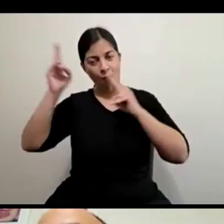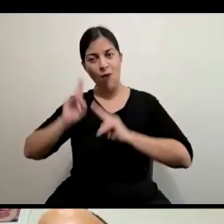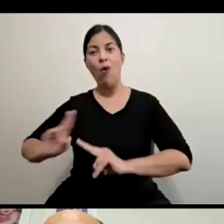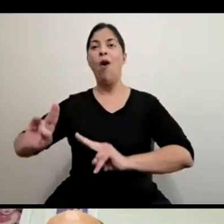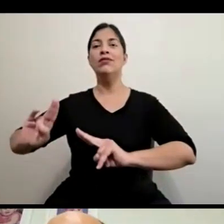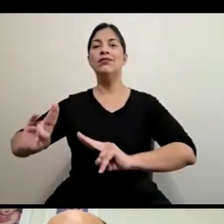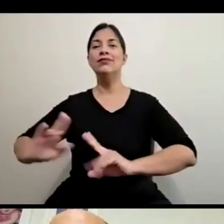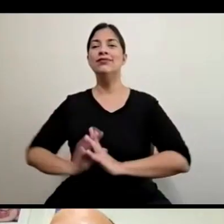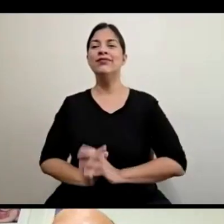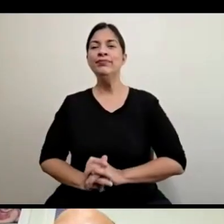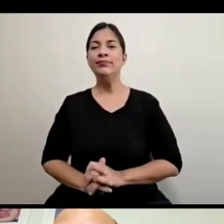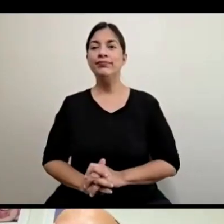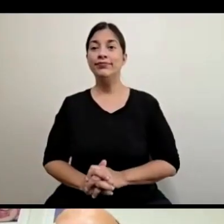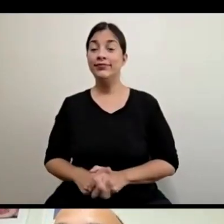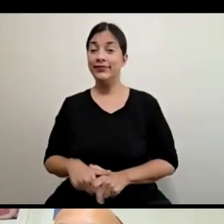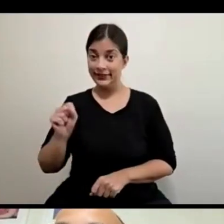De verdad